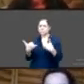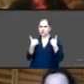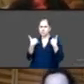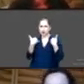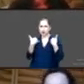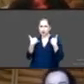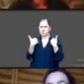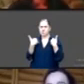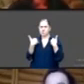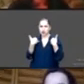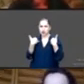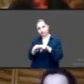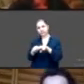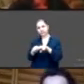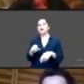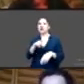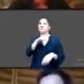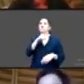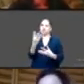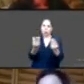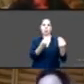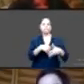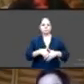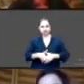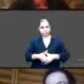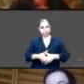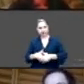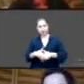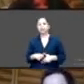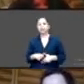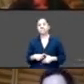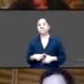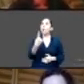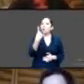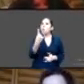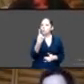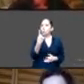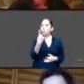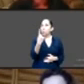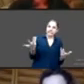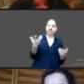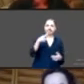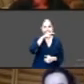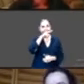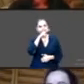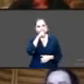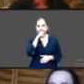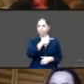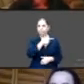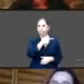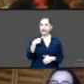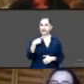reproductiva. La situación que llama la atención y en la que nos hacen poner el foco rojo es que